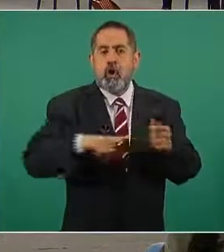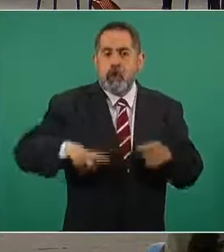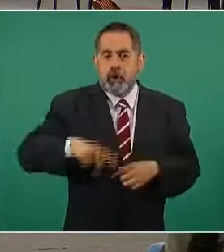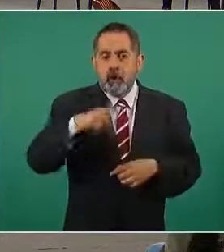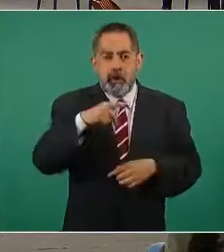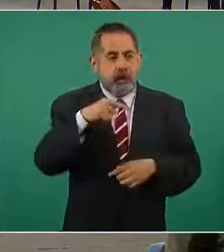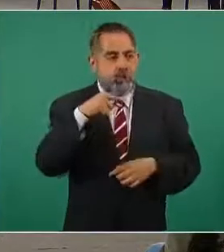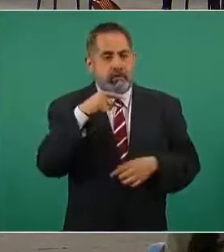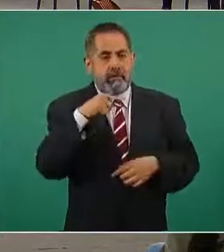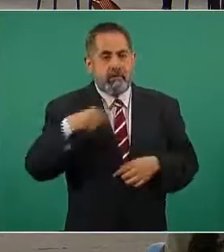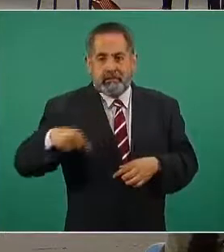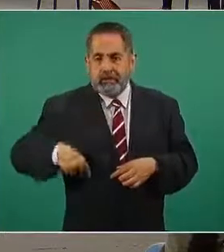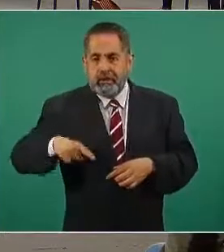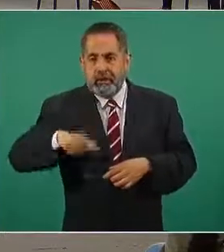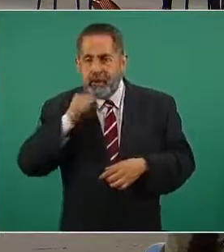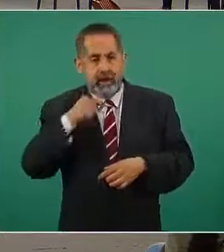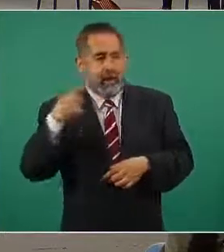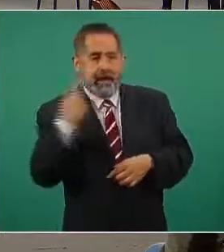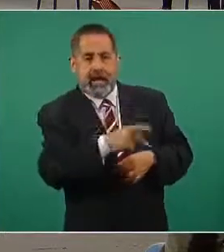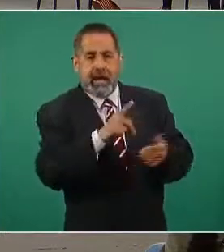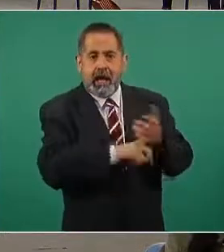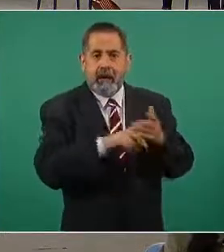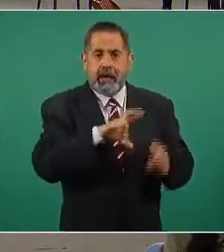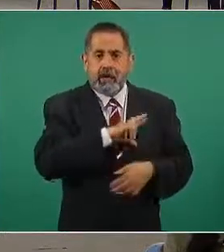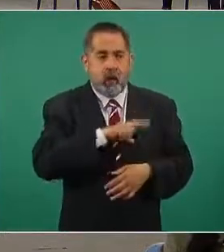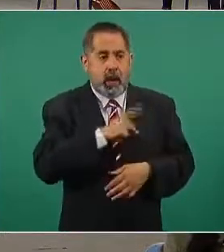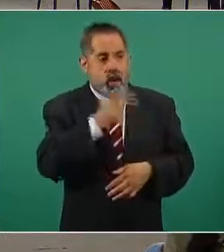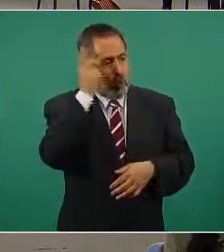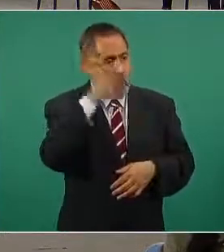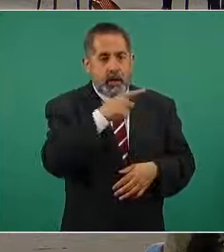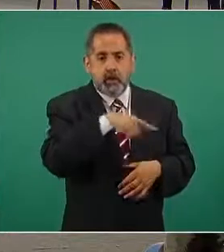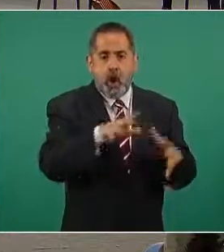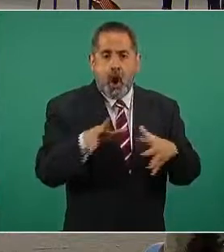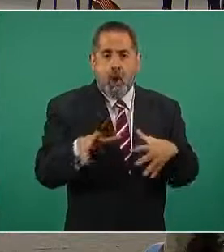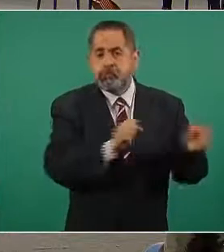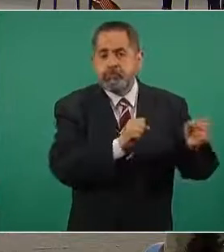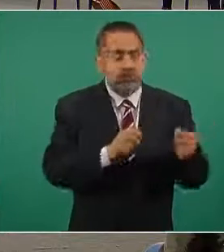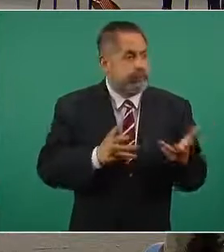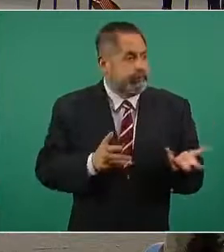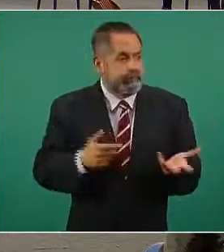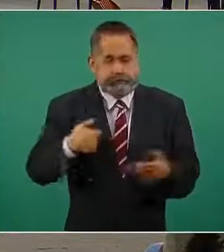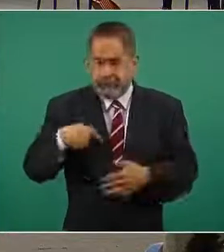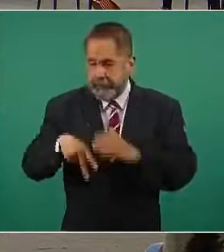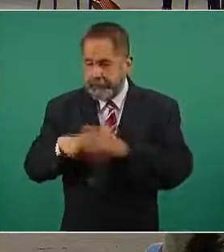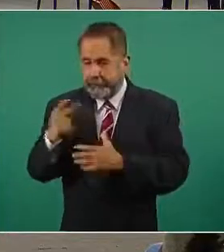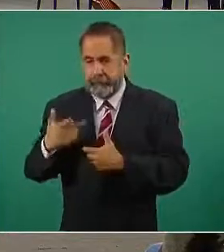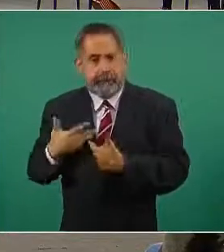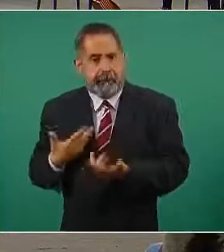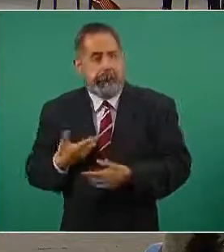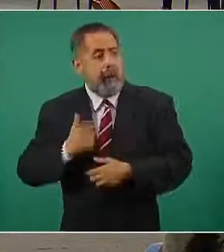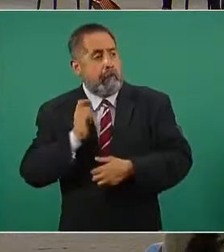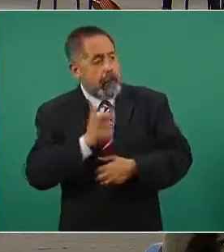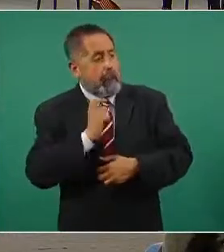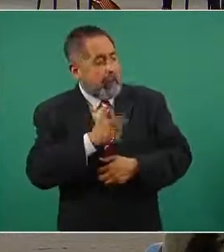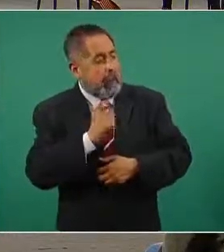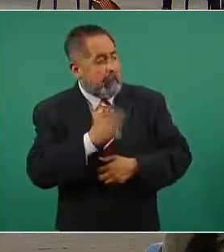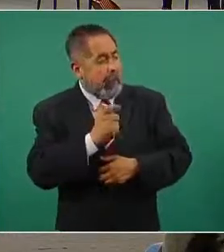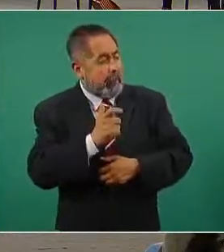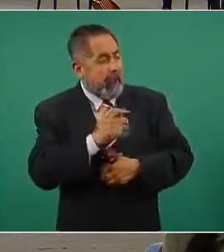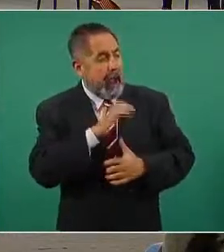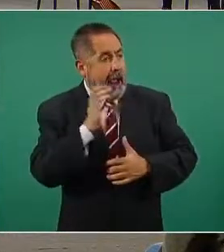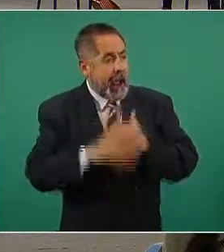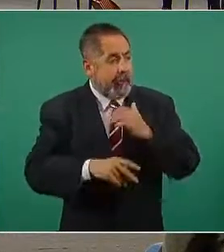México. Este fue uno de los principales puntos que se abordaron en las mesas de trabajo que el presidente